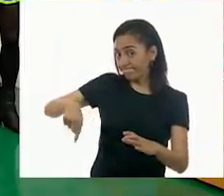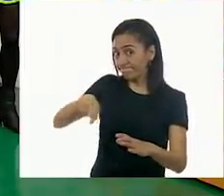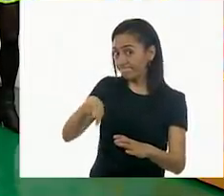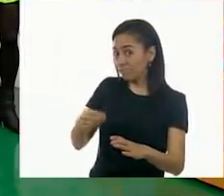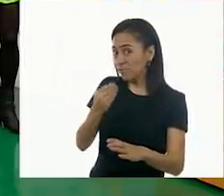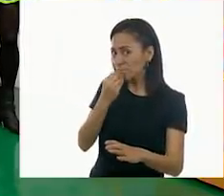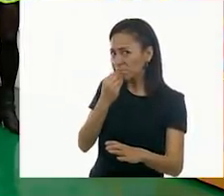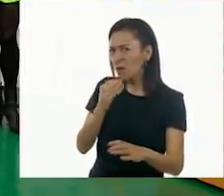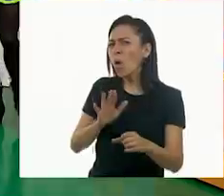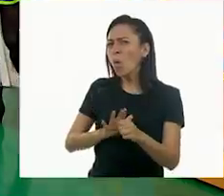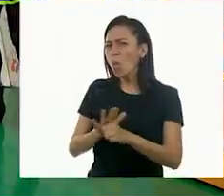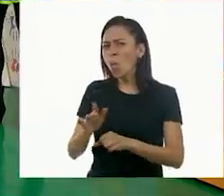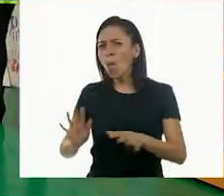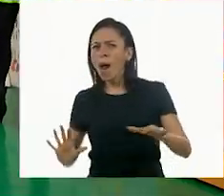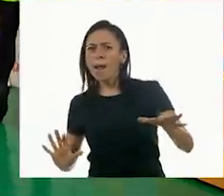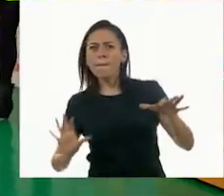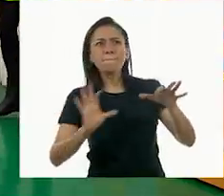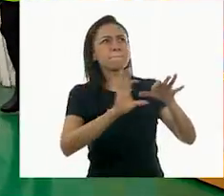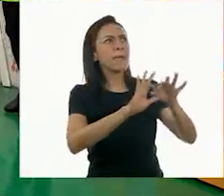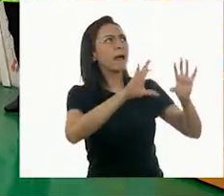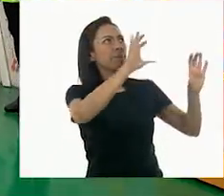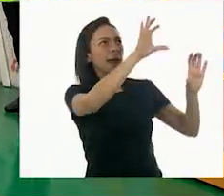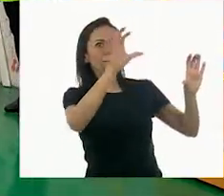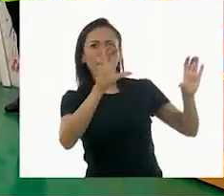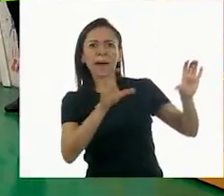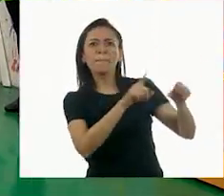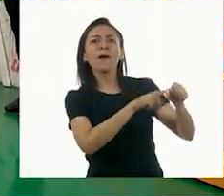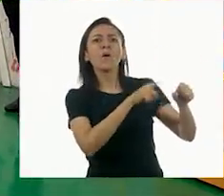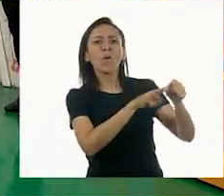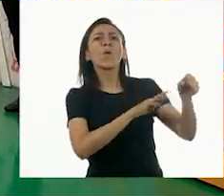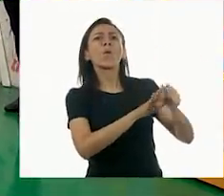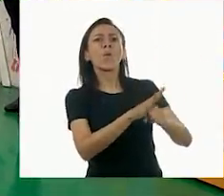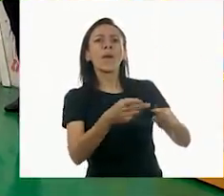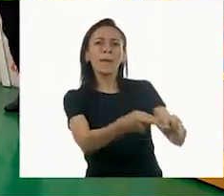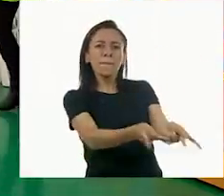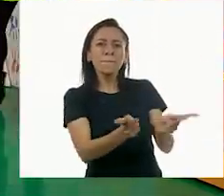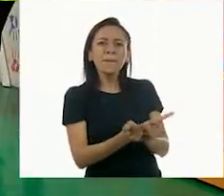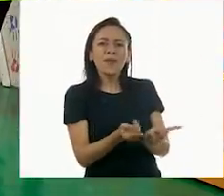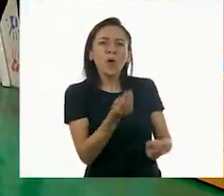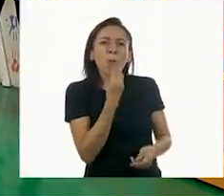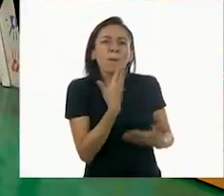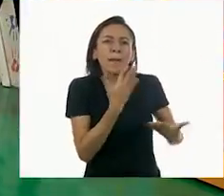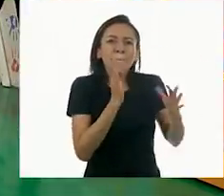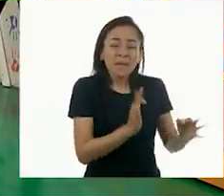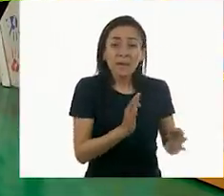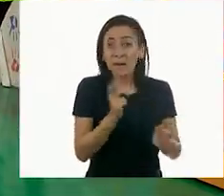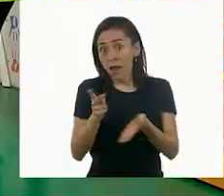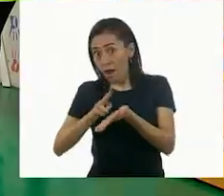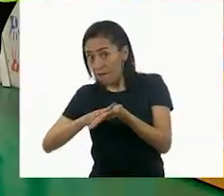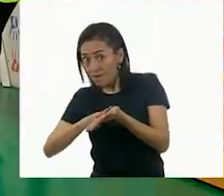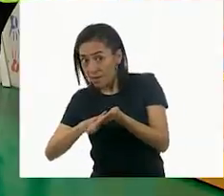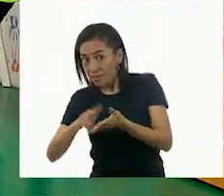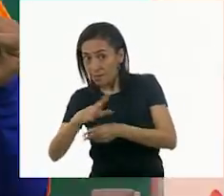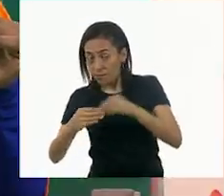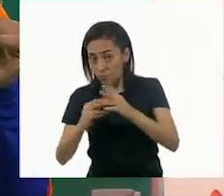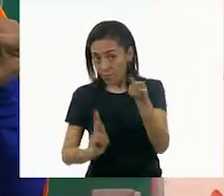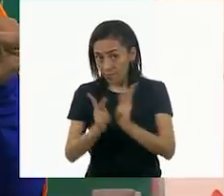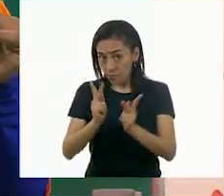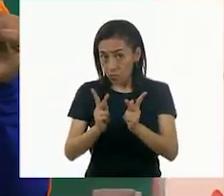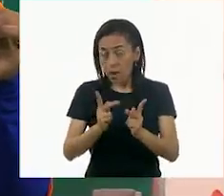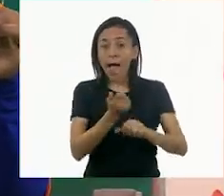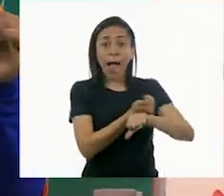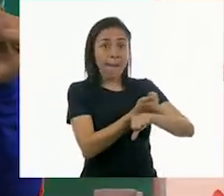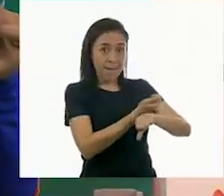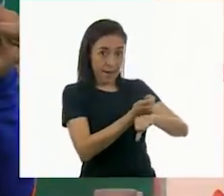creen que pertenezcan? ¿Al verde, que son frutas y verduras? ¿Al amarillo de los cereales? ¿O al rojo, que son